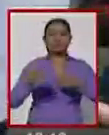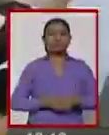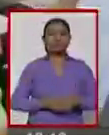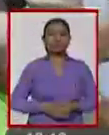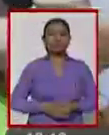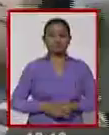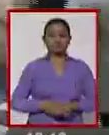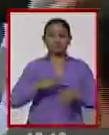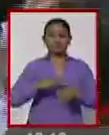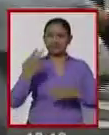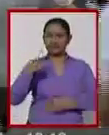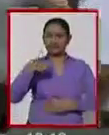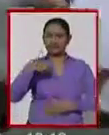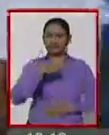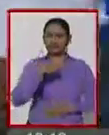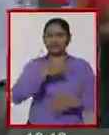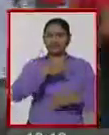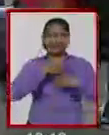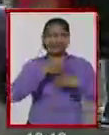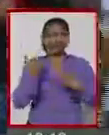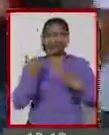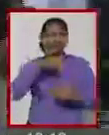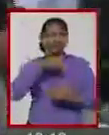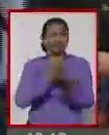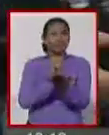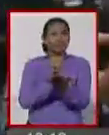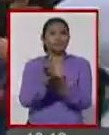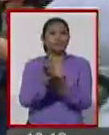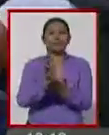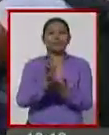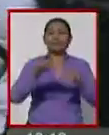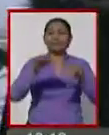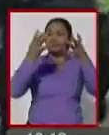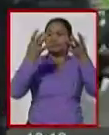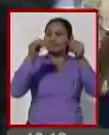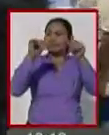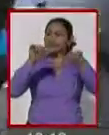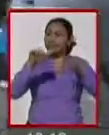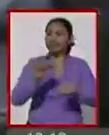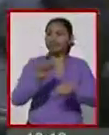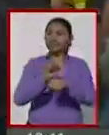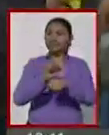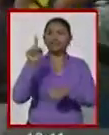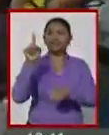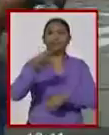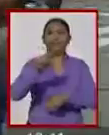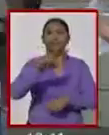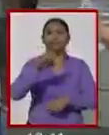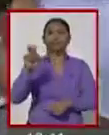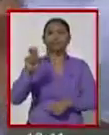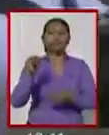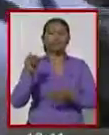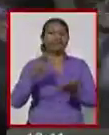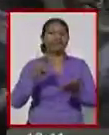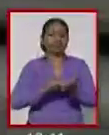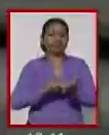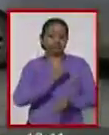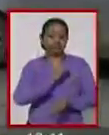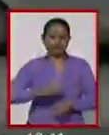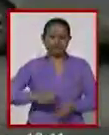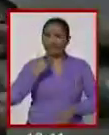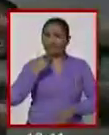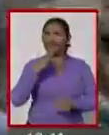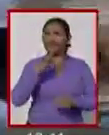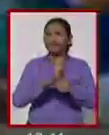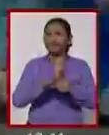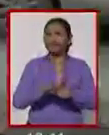consecuencia para nosotros. Estamos reclamando nuestros derechos, nuestra estabilidad laboral, nuestros 1.200 ítems que el honorable alcalde nos prometió y